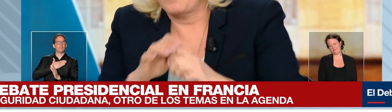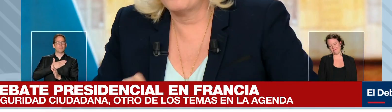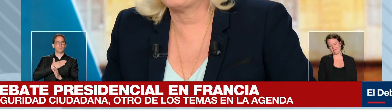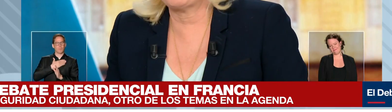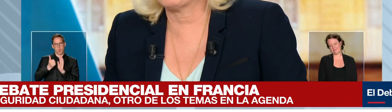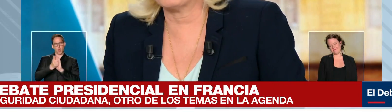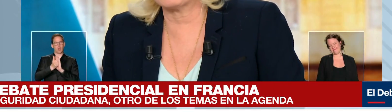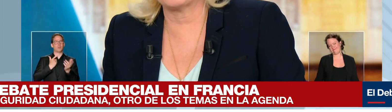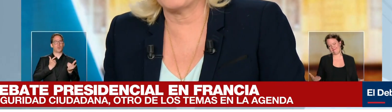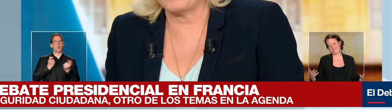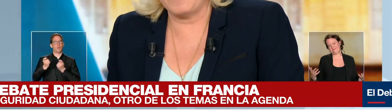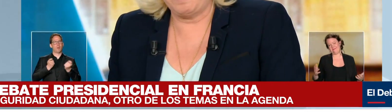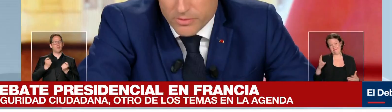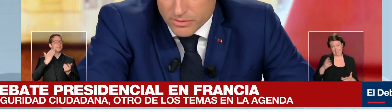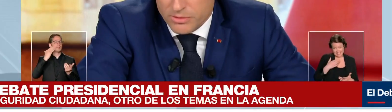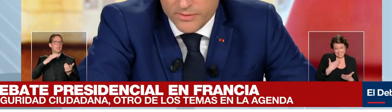tengo el sentido del comando y...